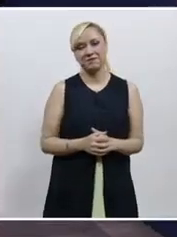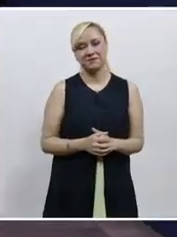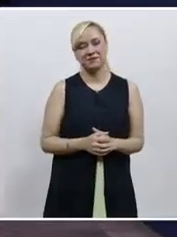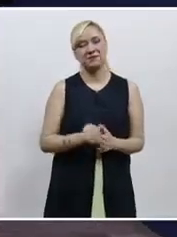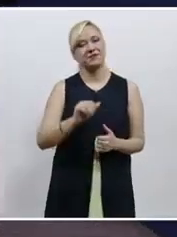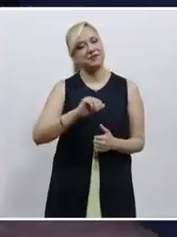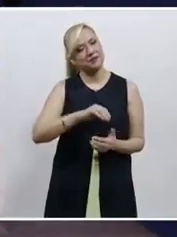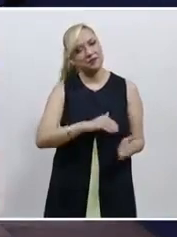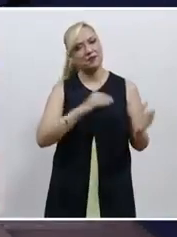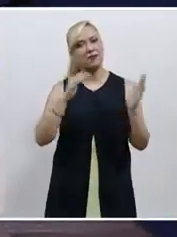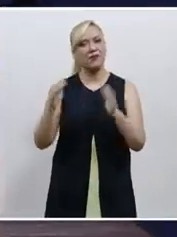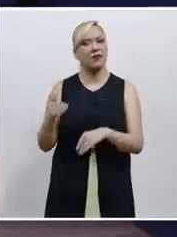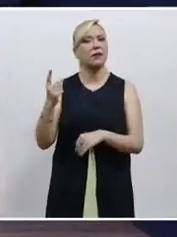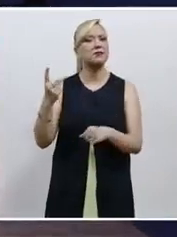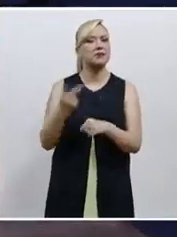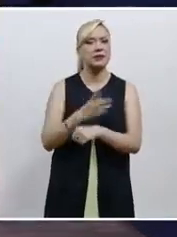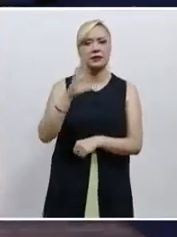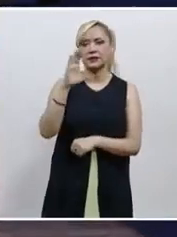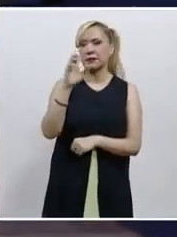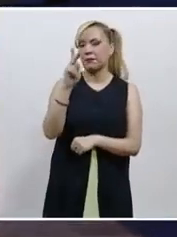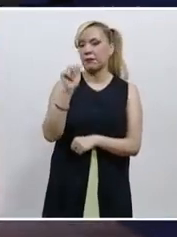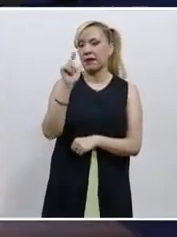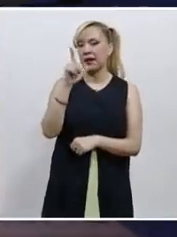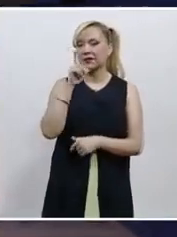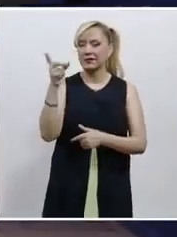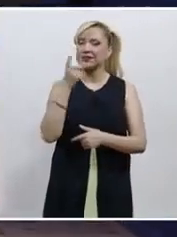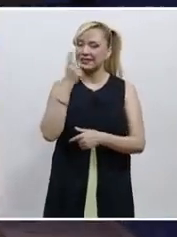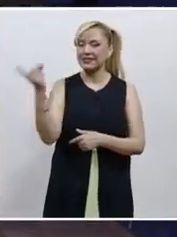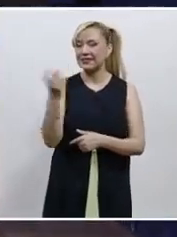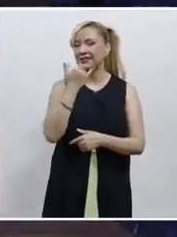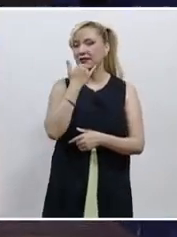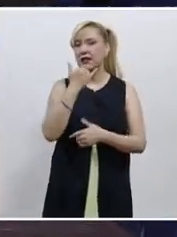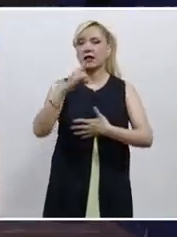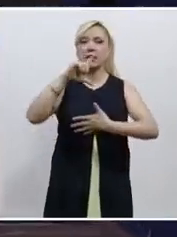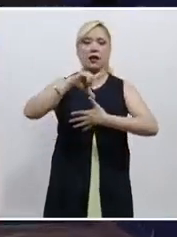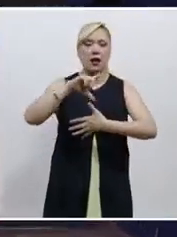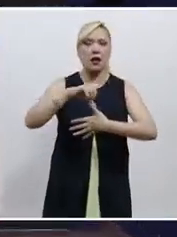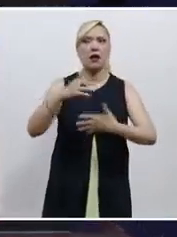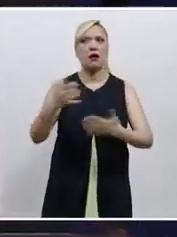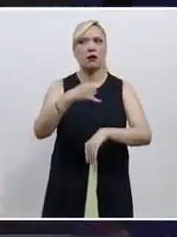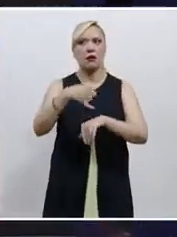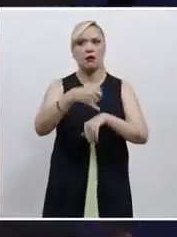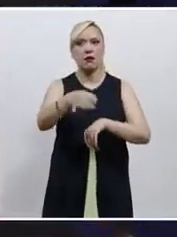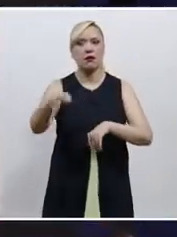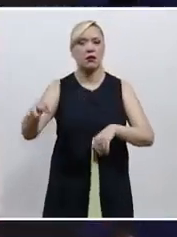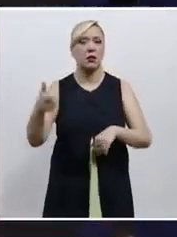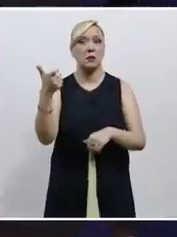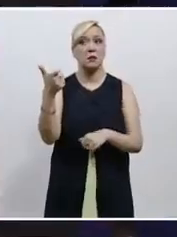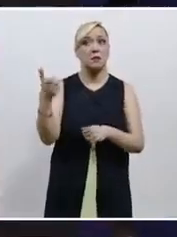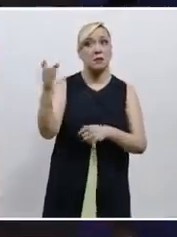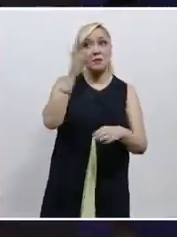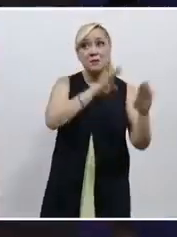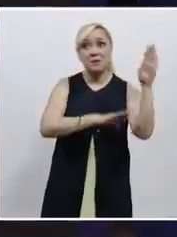En otra información, de acuerdo con la CEPAL, América Latina y el Caribe registrarán un crecimiento económico muy discreto este